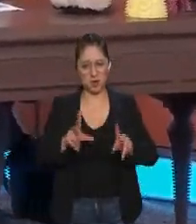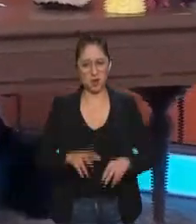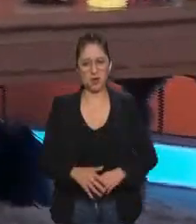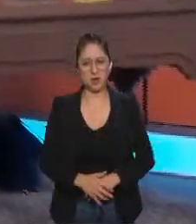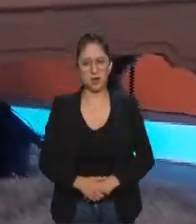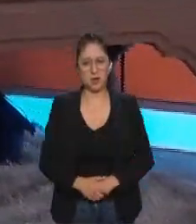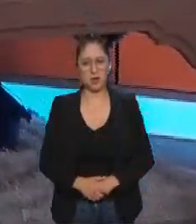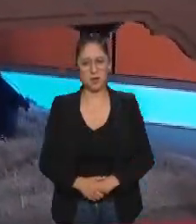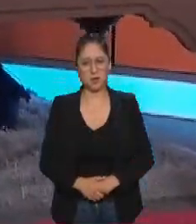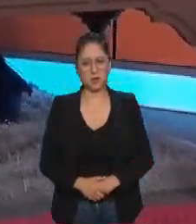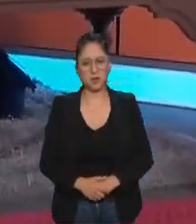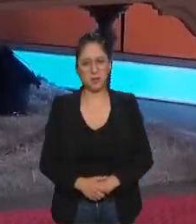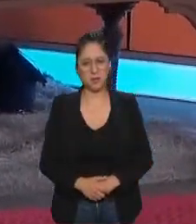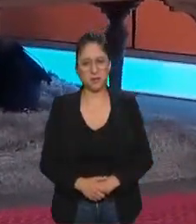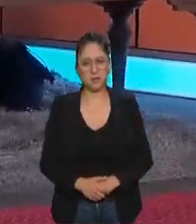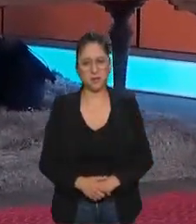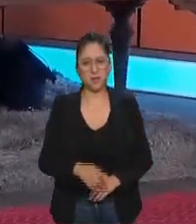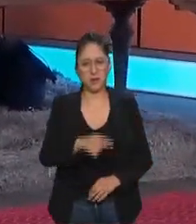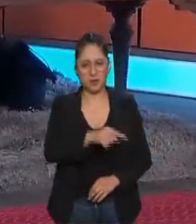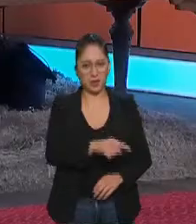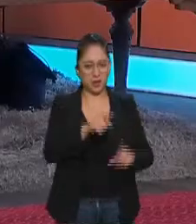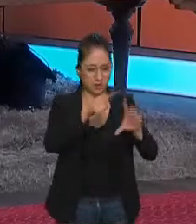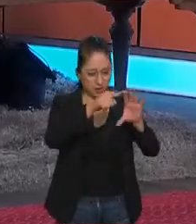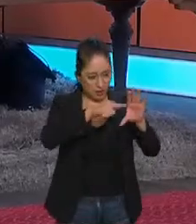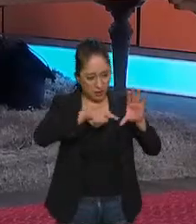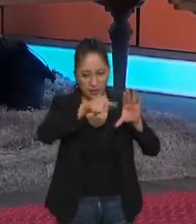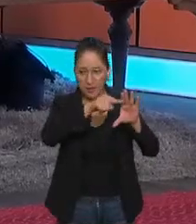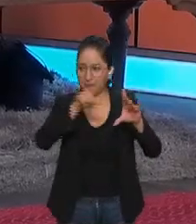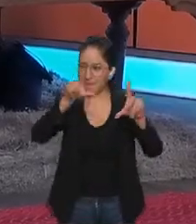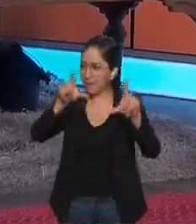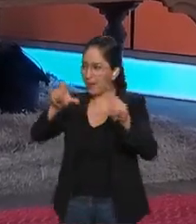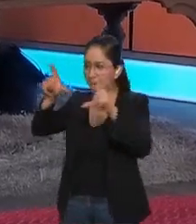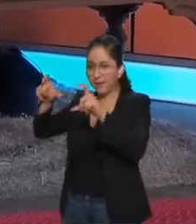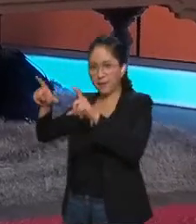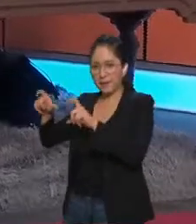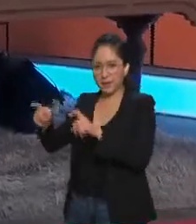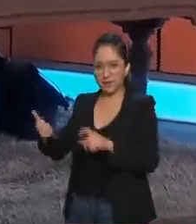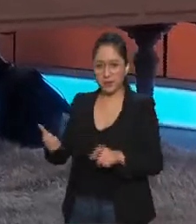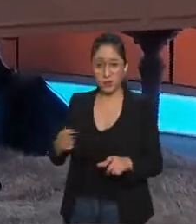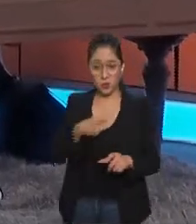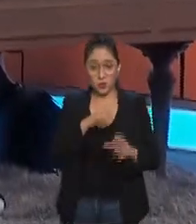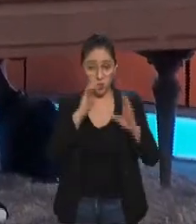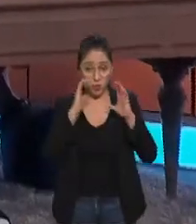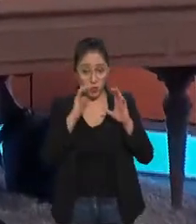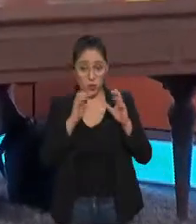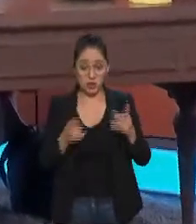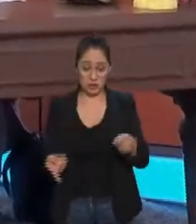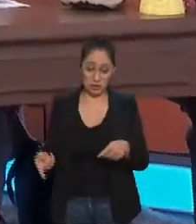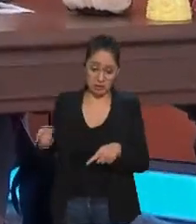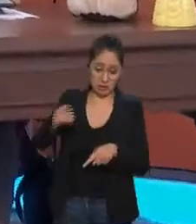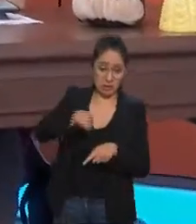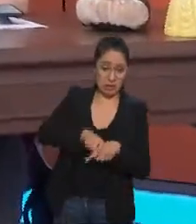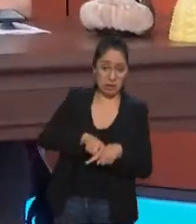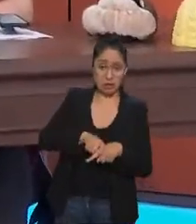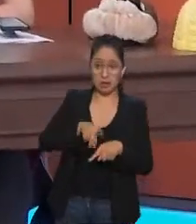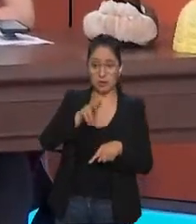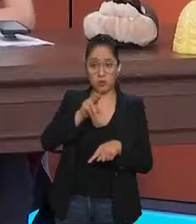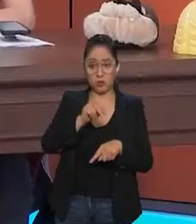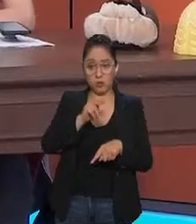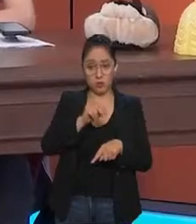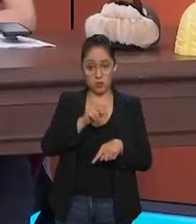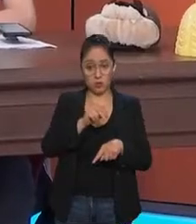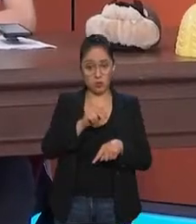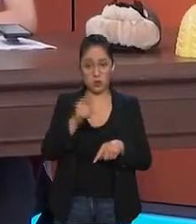que se veas que el charro andaba retratando a todos con su hoyo, así. No, cuidadito y no haga cambio de piernas como